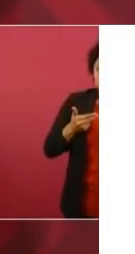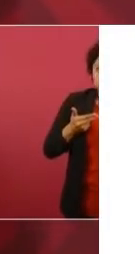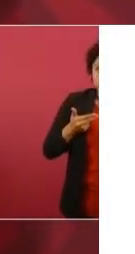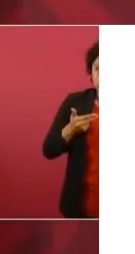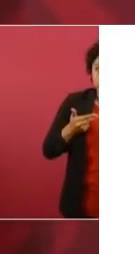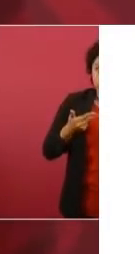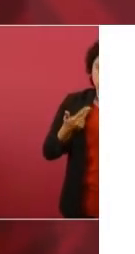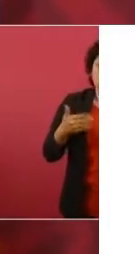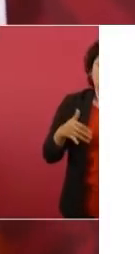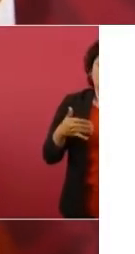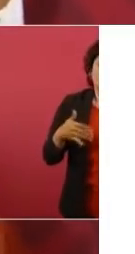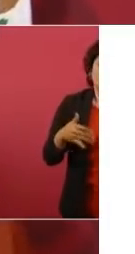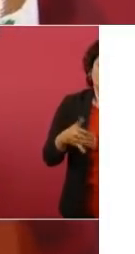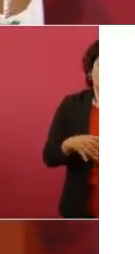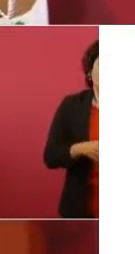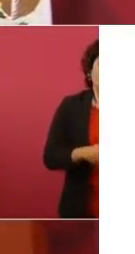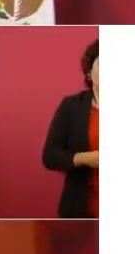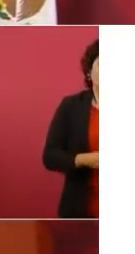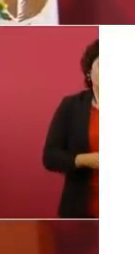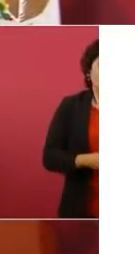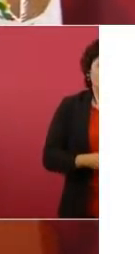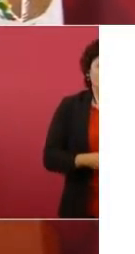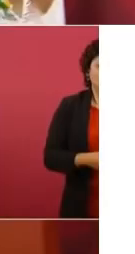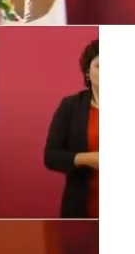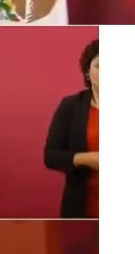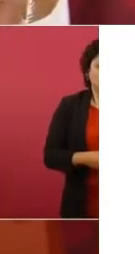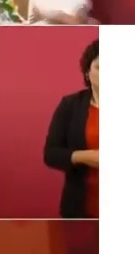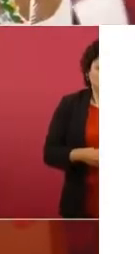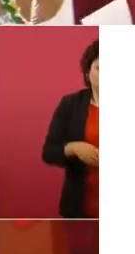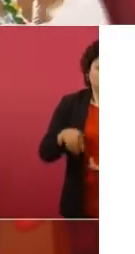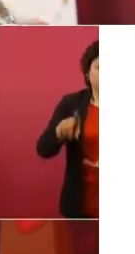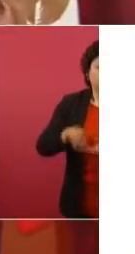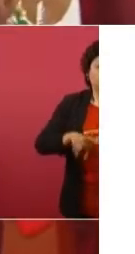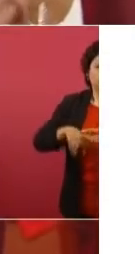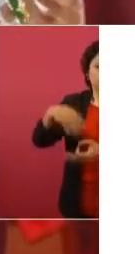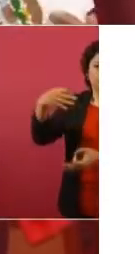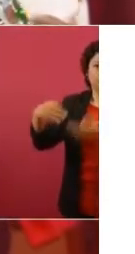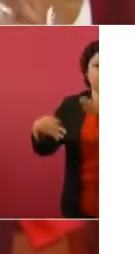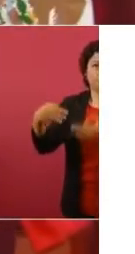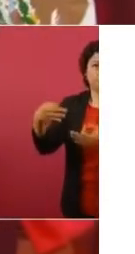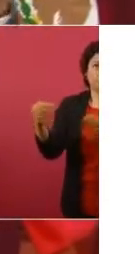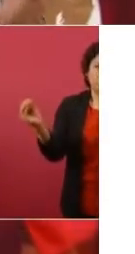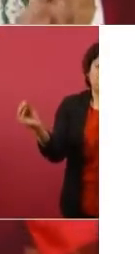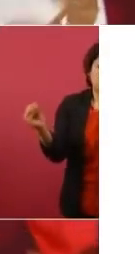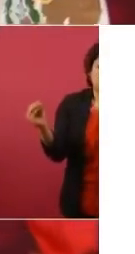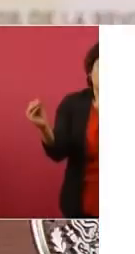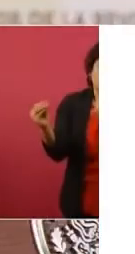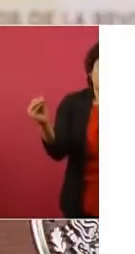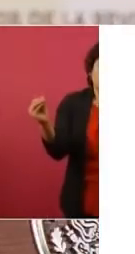y como hay confrontación en las familias